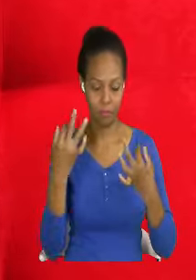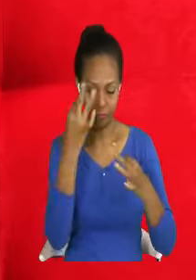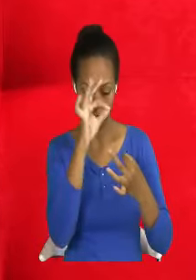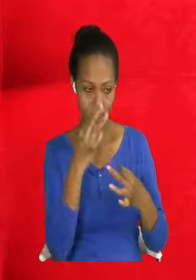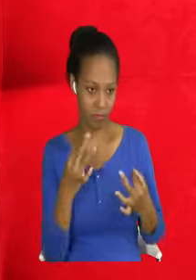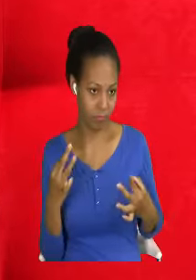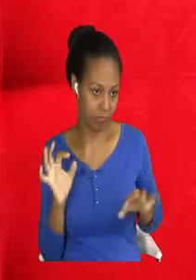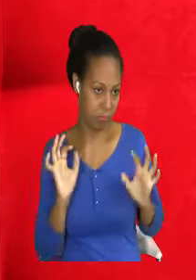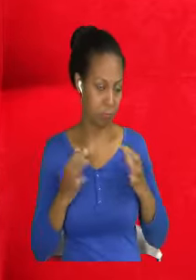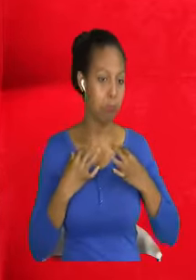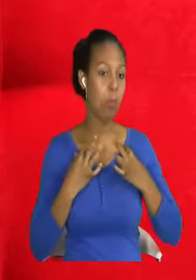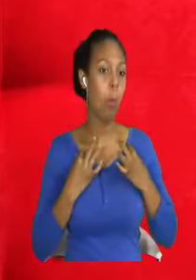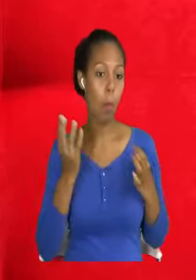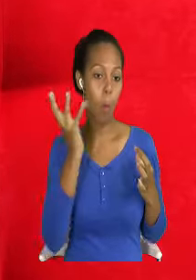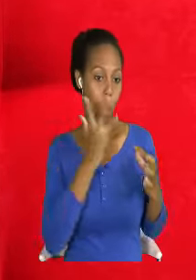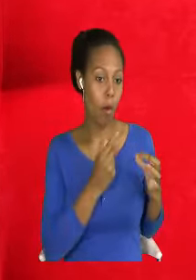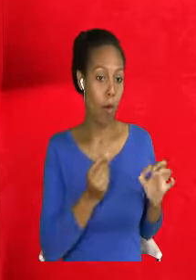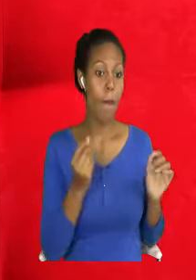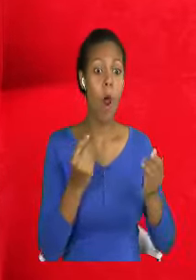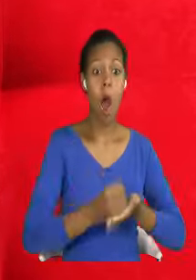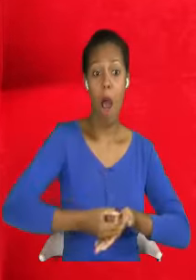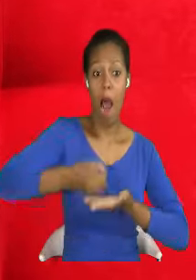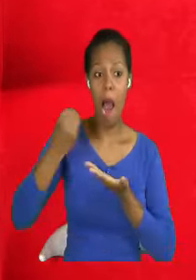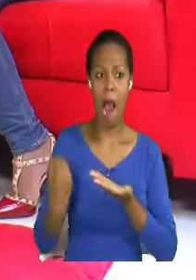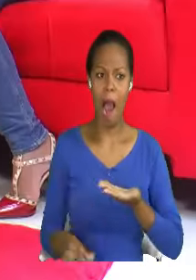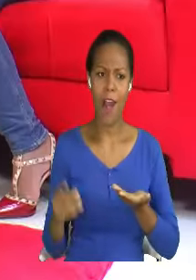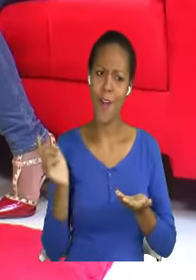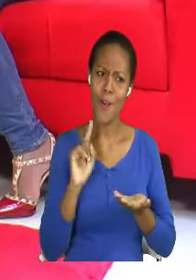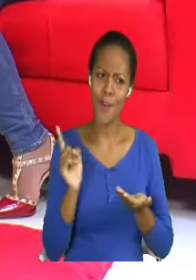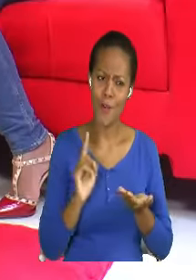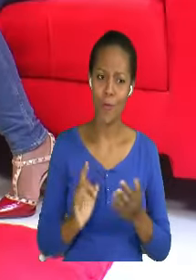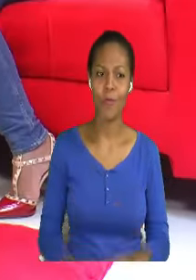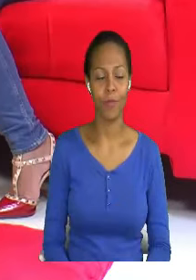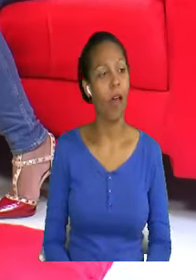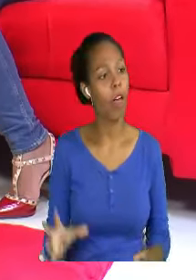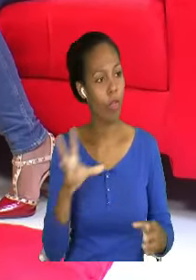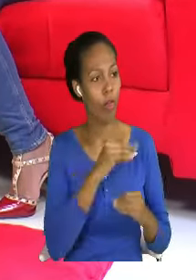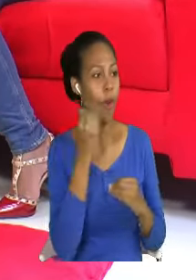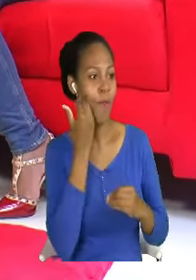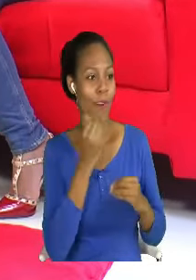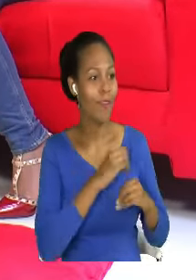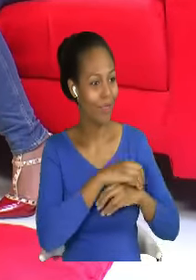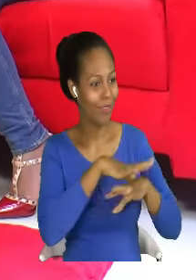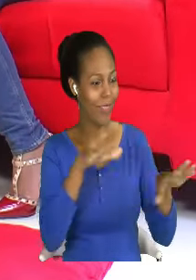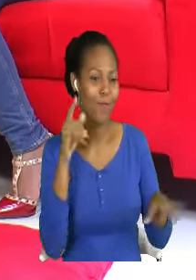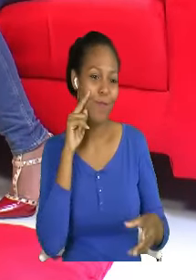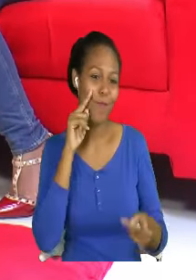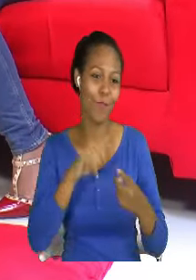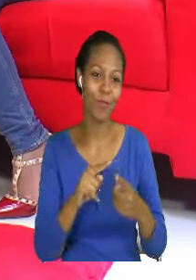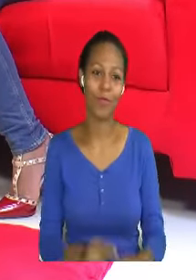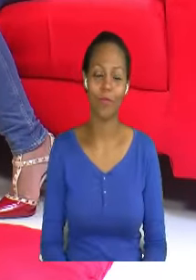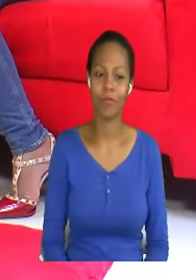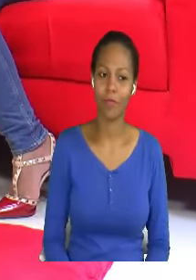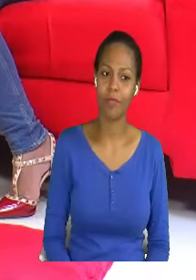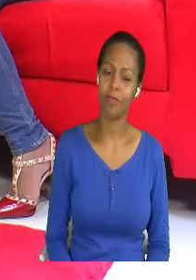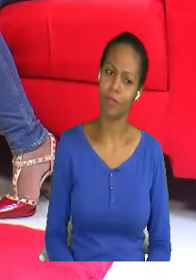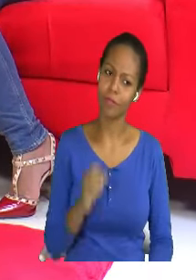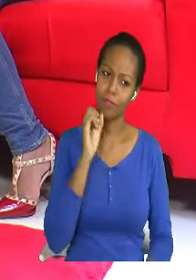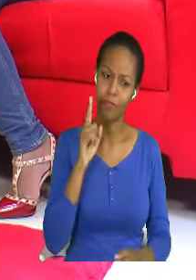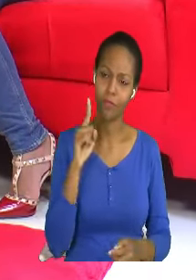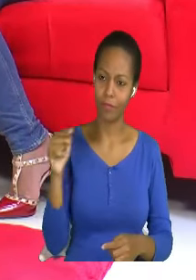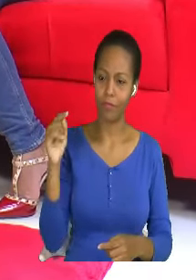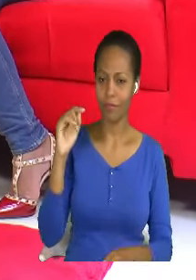dirigido a la mayor cantidad de mujeres de la ciudad. Bueno, Rojo Cereza se particulariza porque